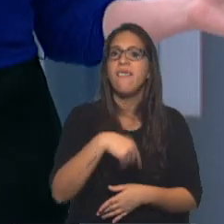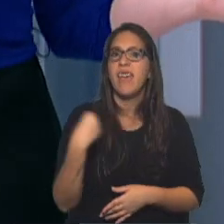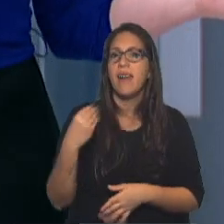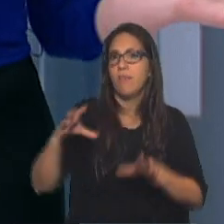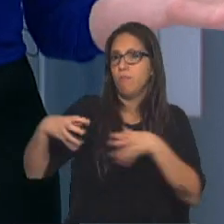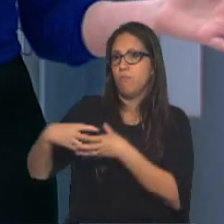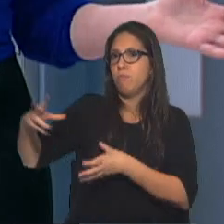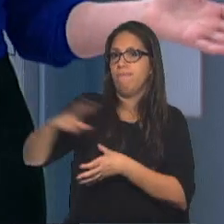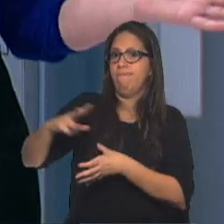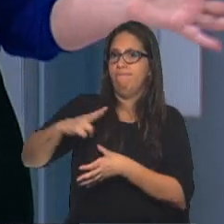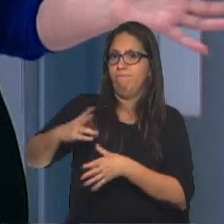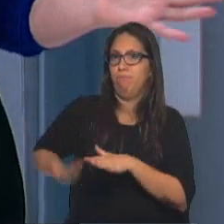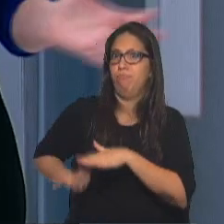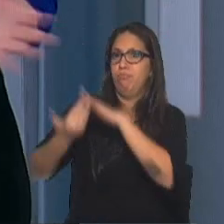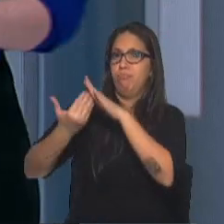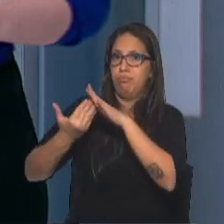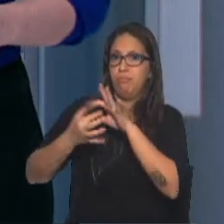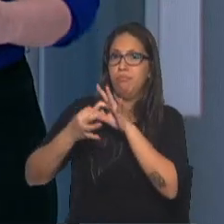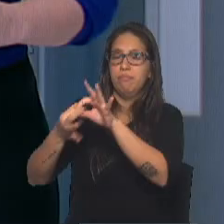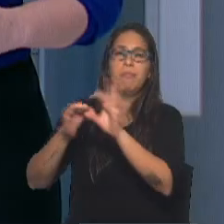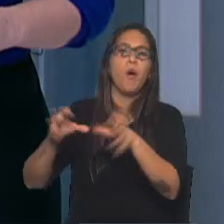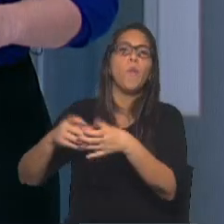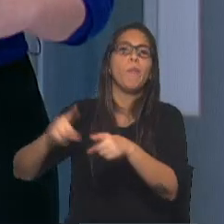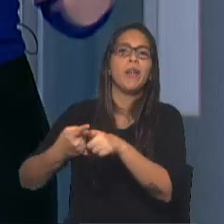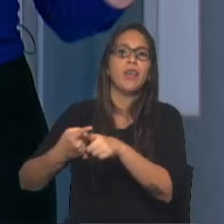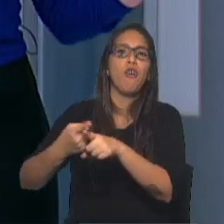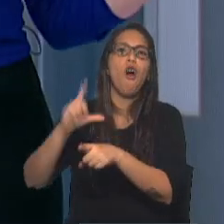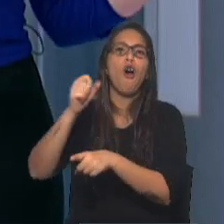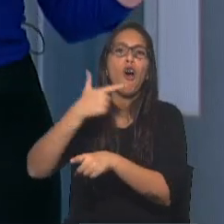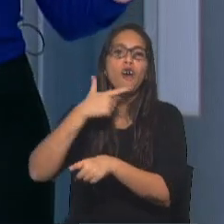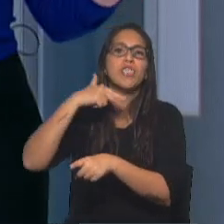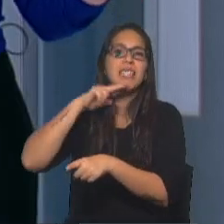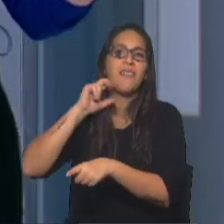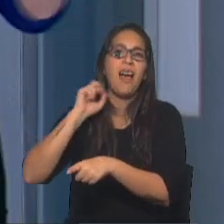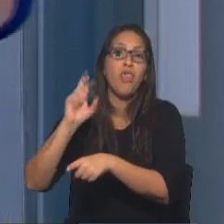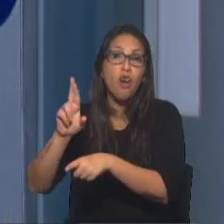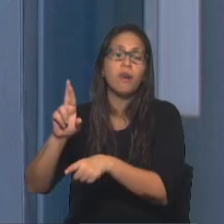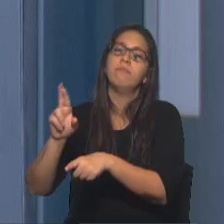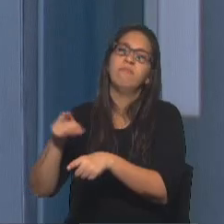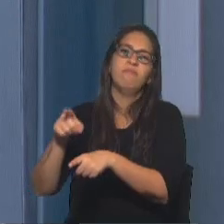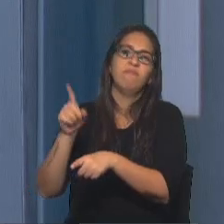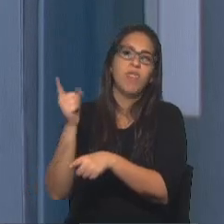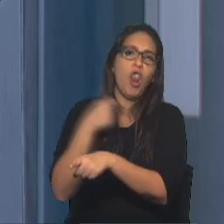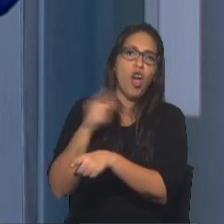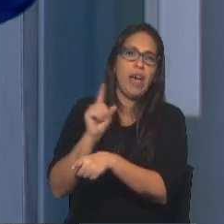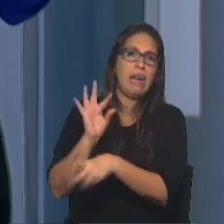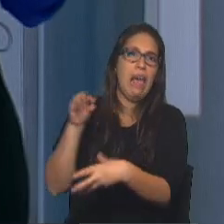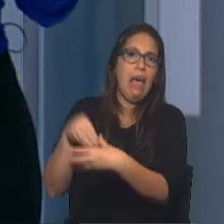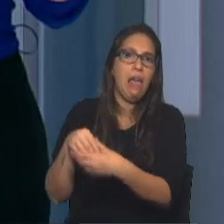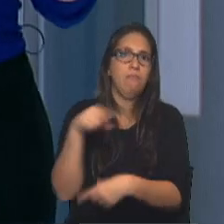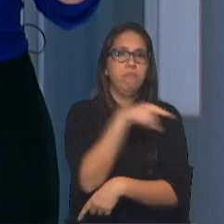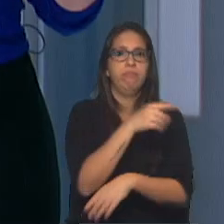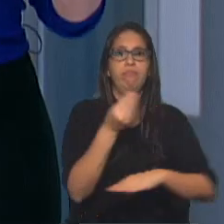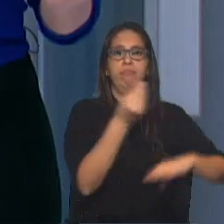que se suele asociar al Partido Conservador, y es interesante porque desde el Partido Conservador le remarcan que es